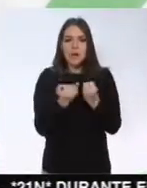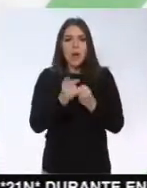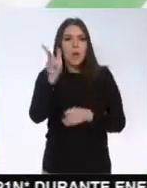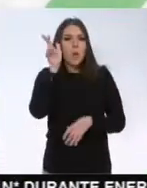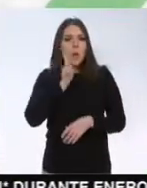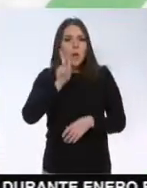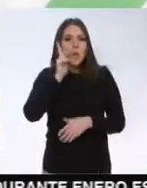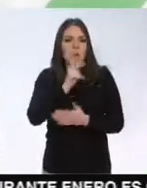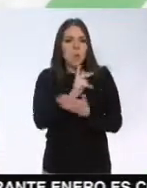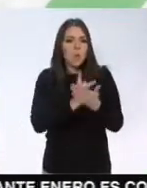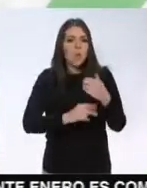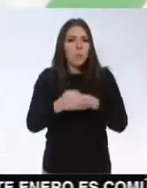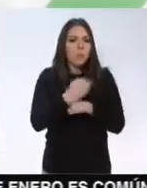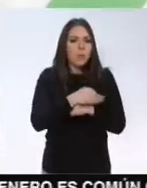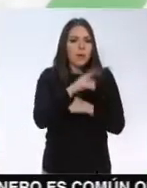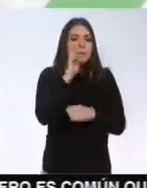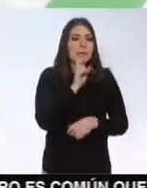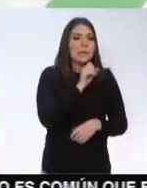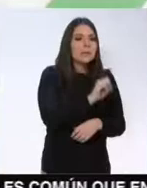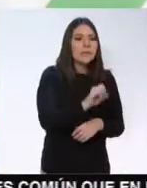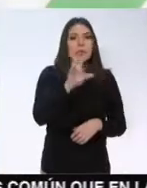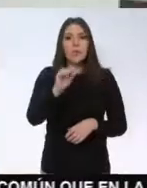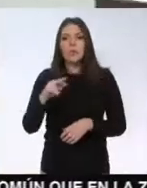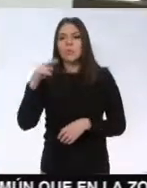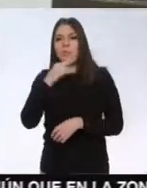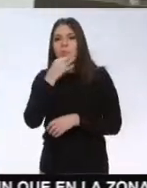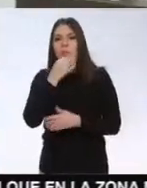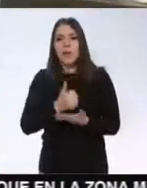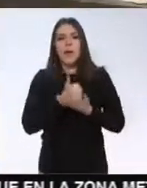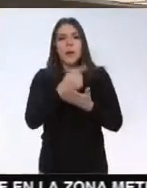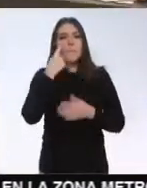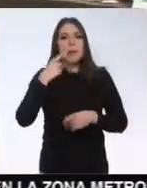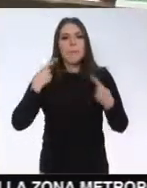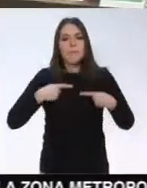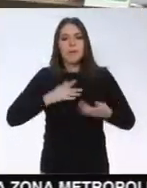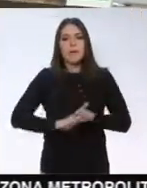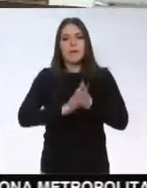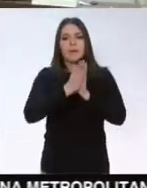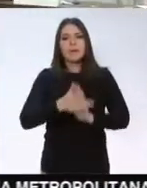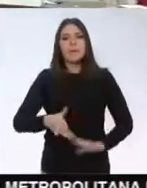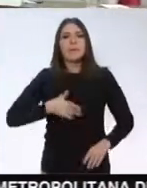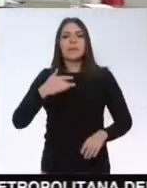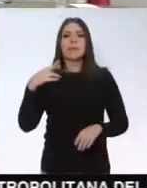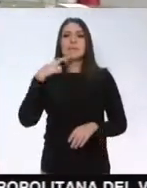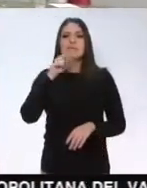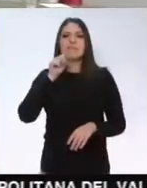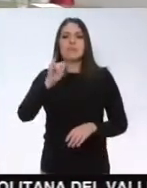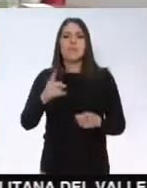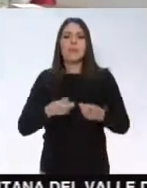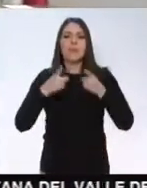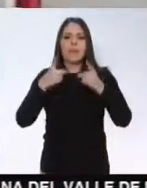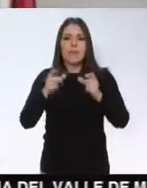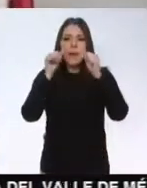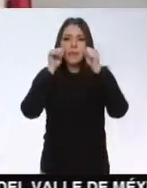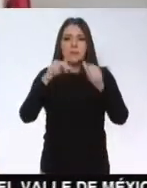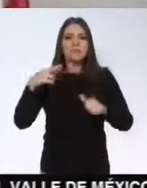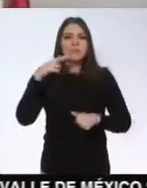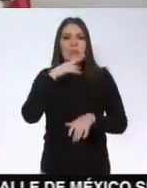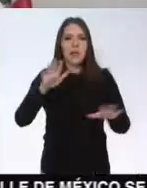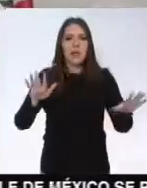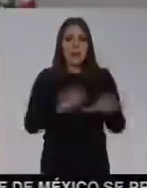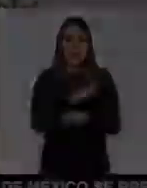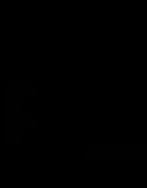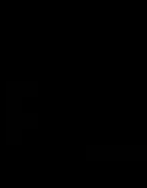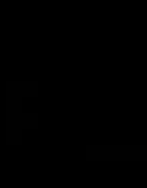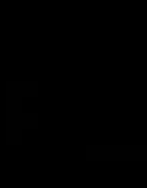sienta el cambio. Creo que lo importante es que se sienta rápidamente atendida. Primero atendida y rápidamente atendida.